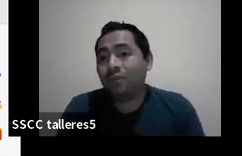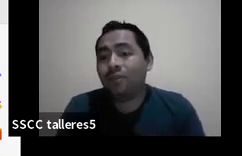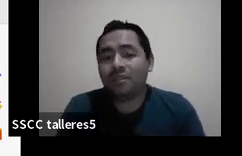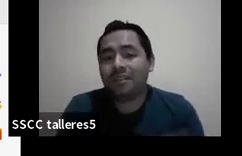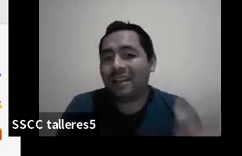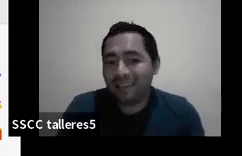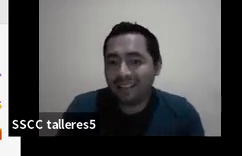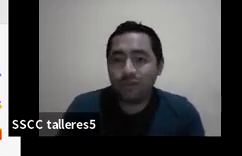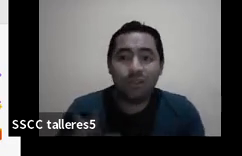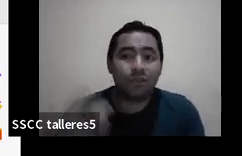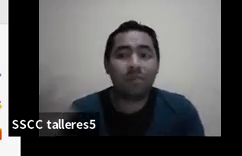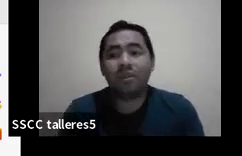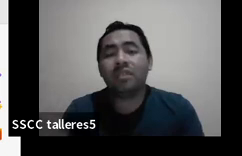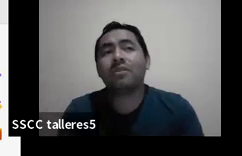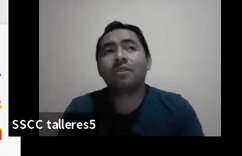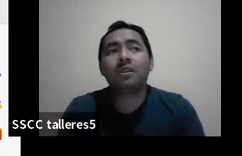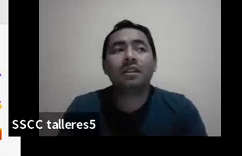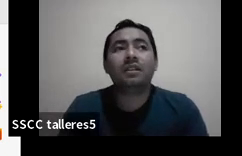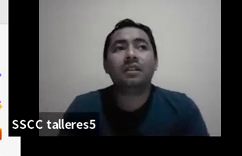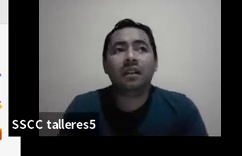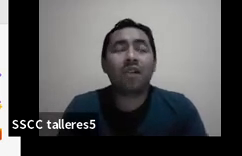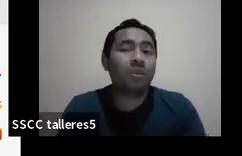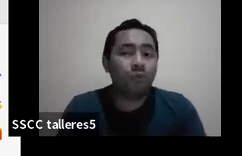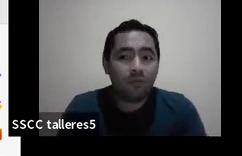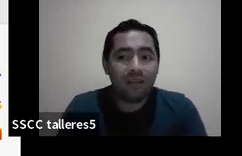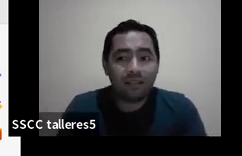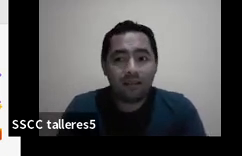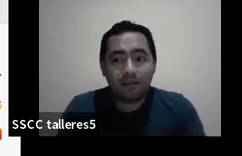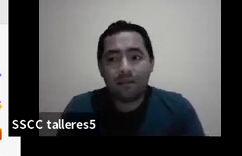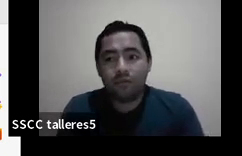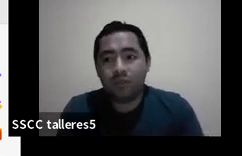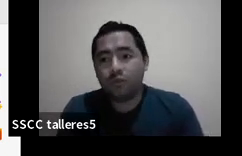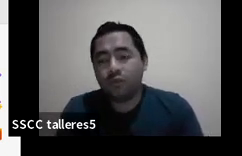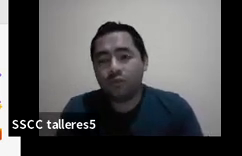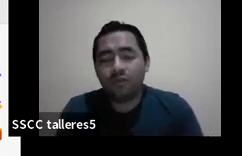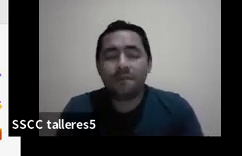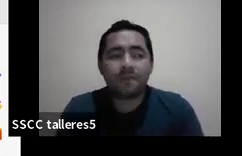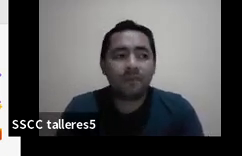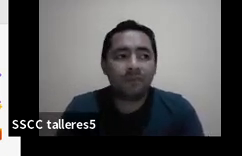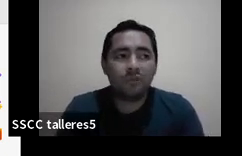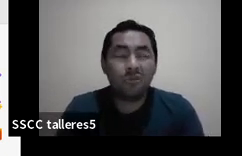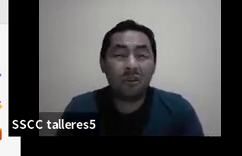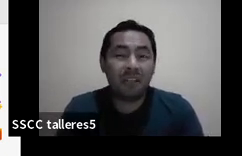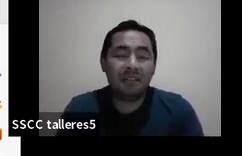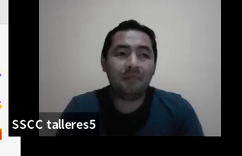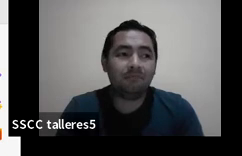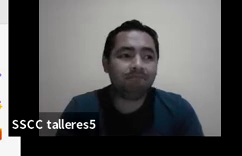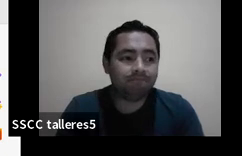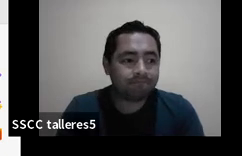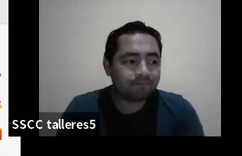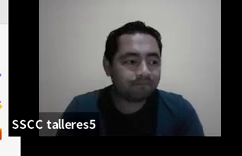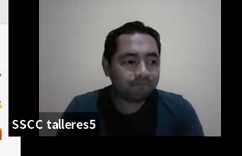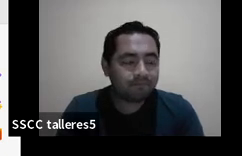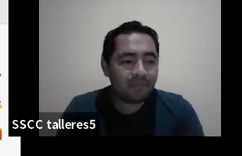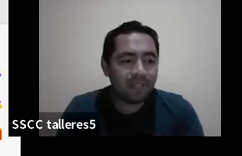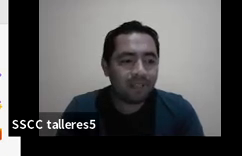dos actitudes de dejadez o de sobreprotección causan mucho malestar a sus hijos sordos, ¿no? No crecen